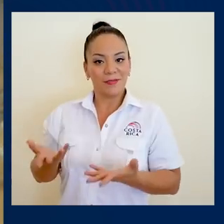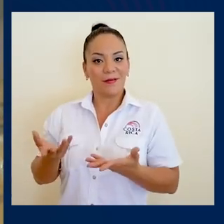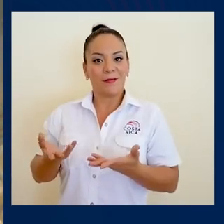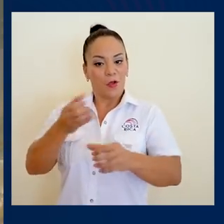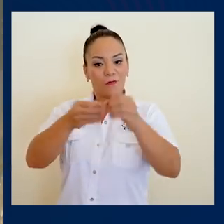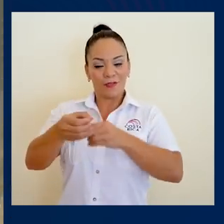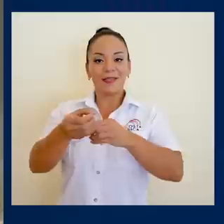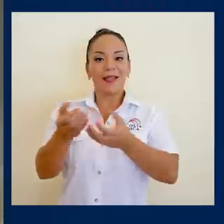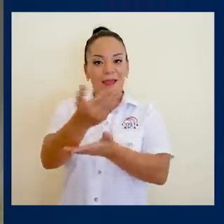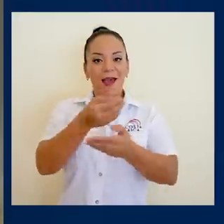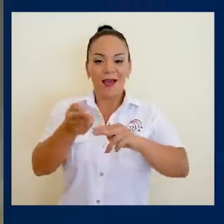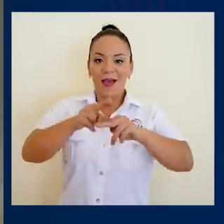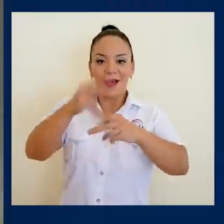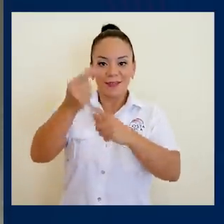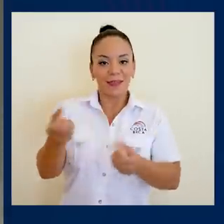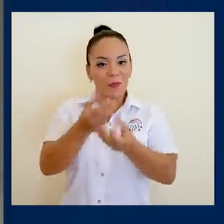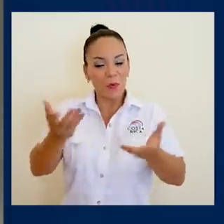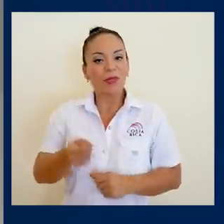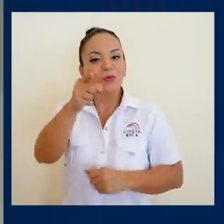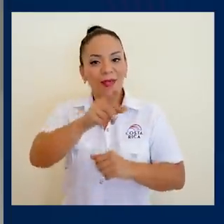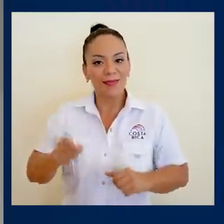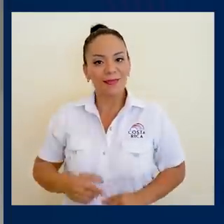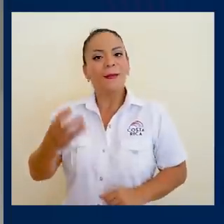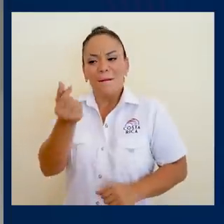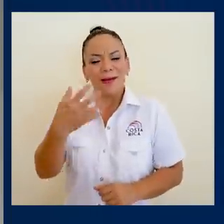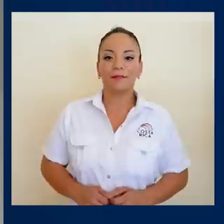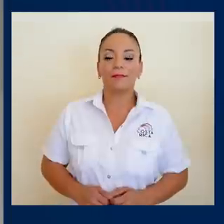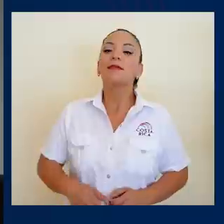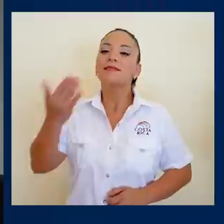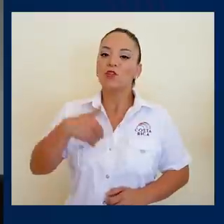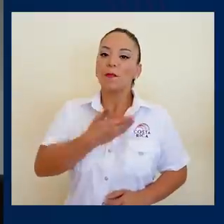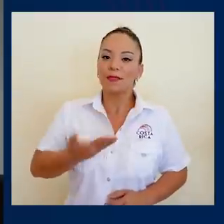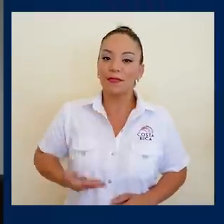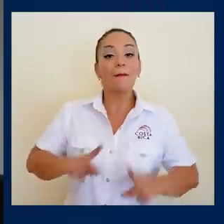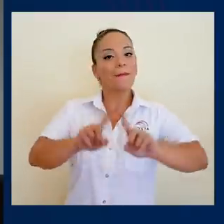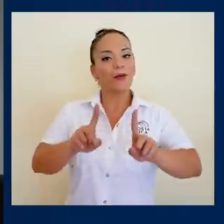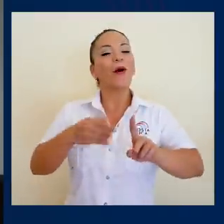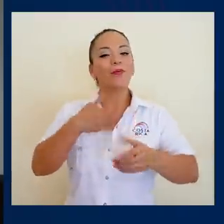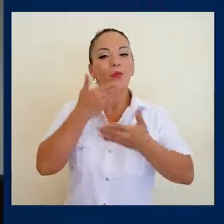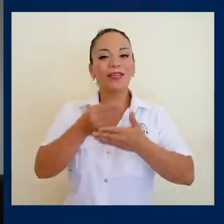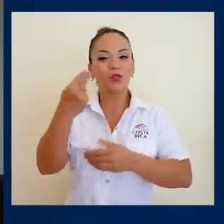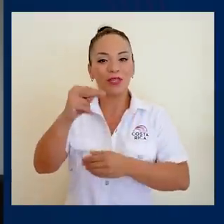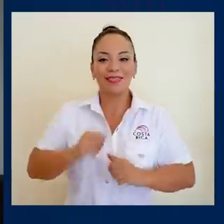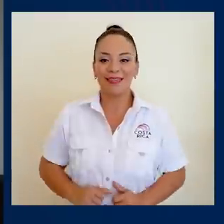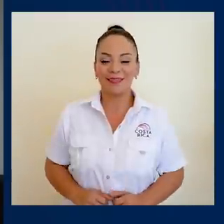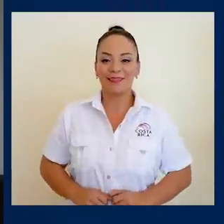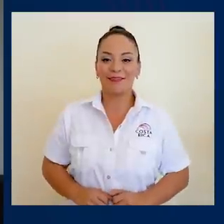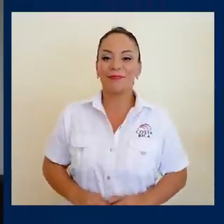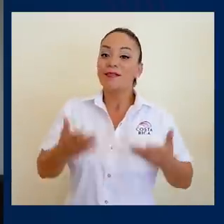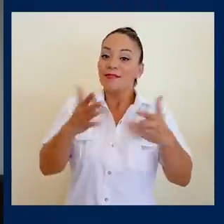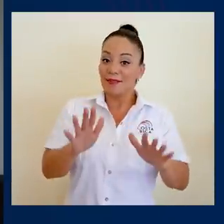pública y contra usted. Esa plata nos pertenece a todos. Señor presidente, pero también tenemos buenas